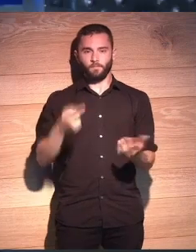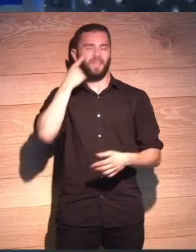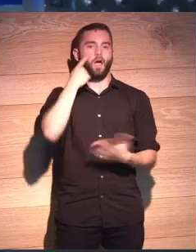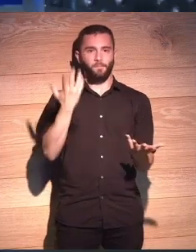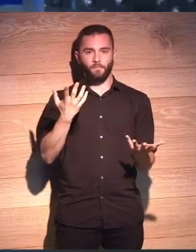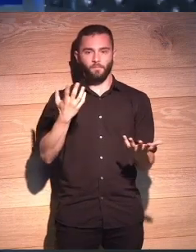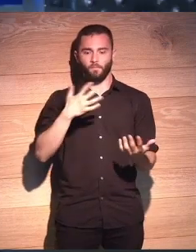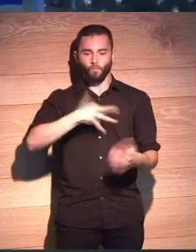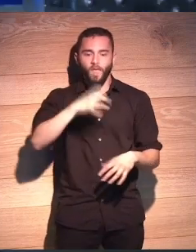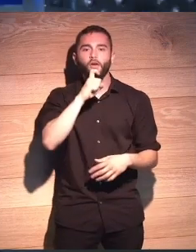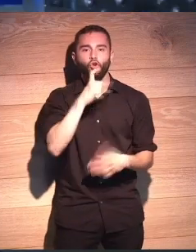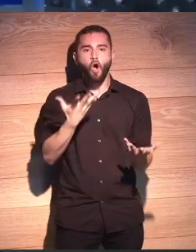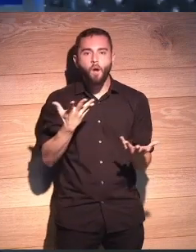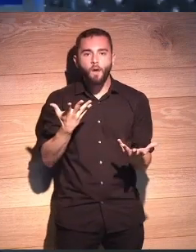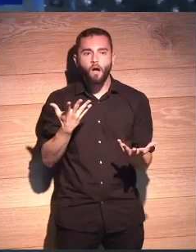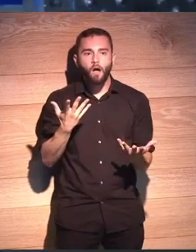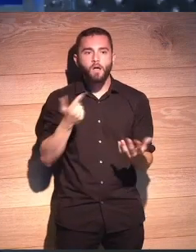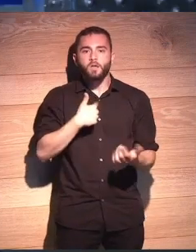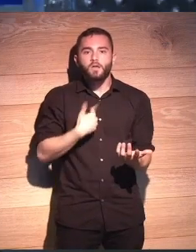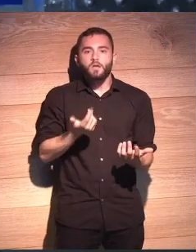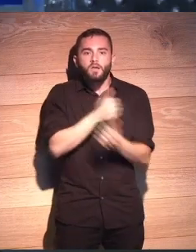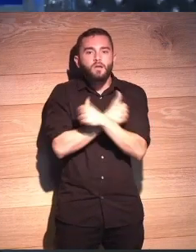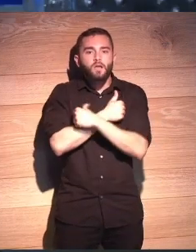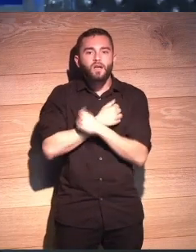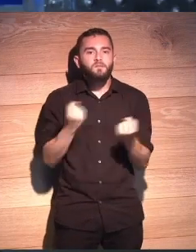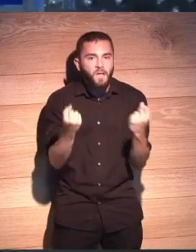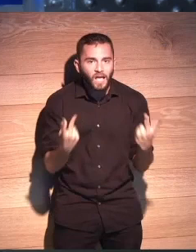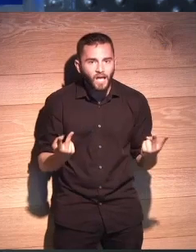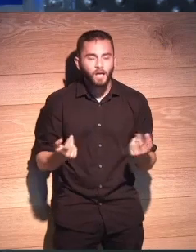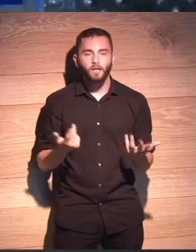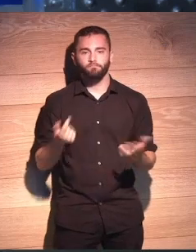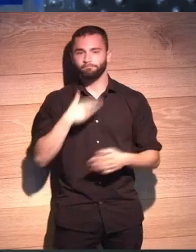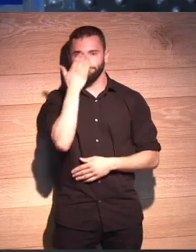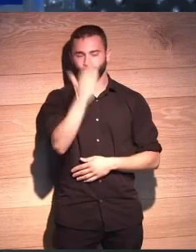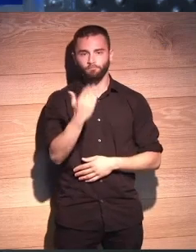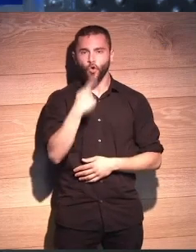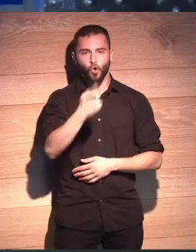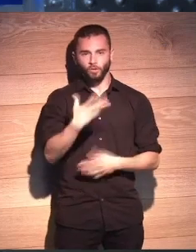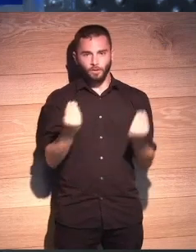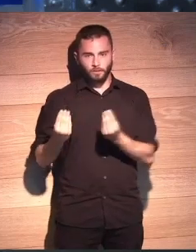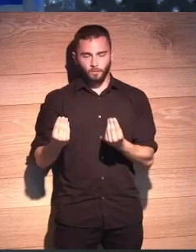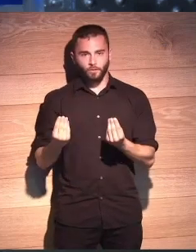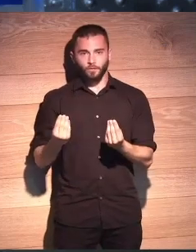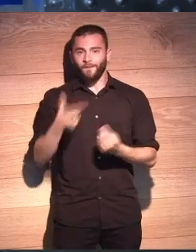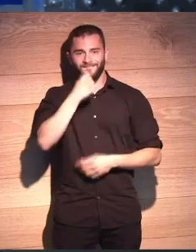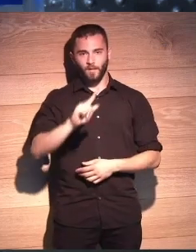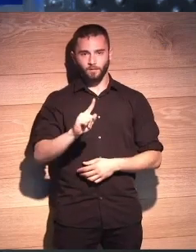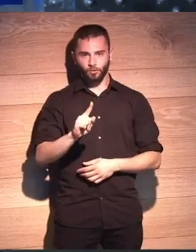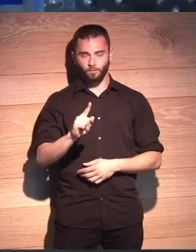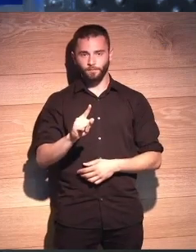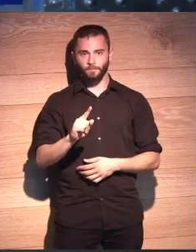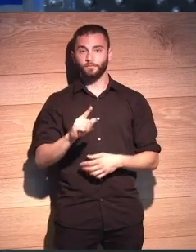vamos a ver, si es que estamos a por uvas, yo estaba a por uvas. Y la verdad es que me costó muchísimo. No es fácil,